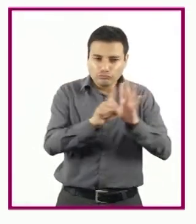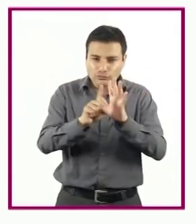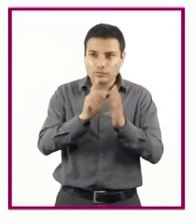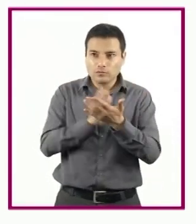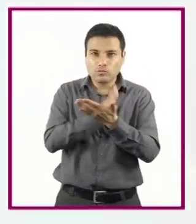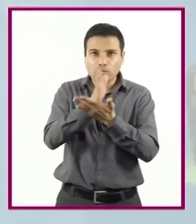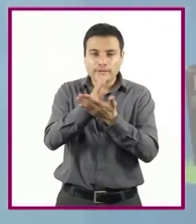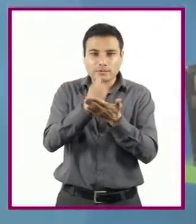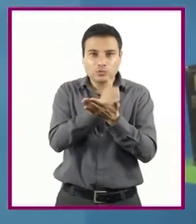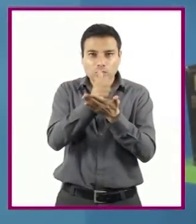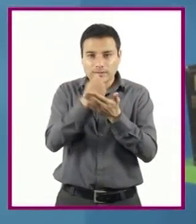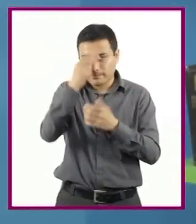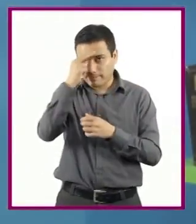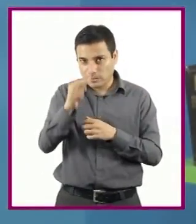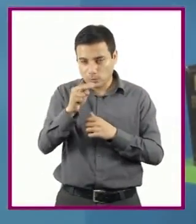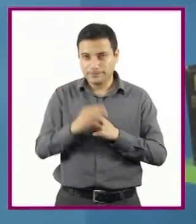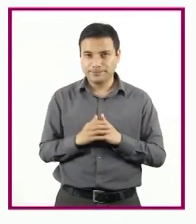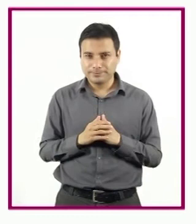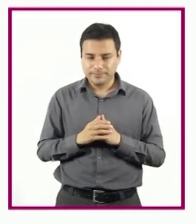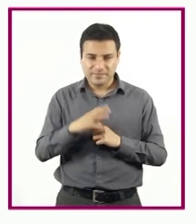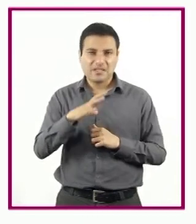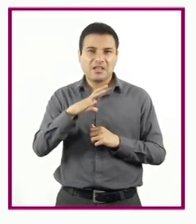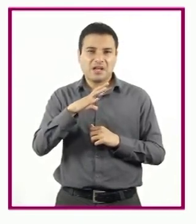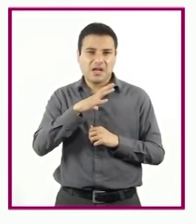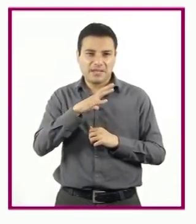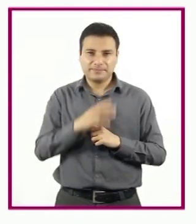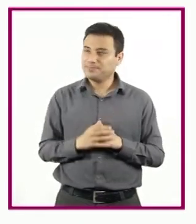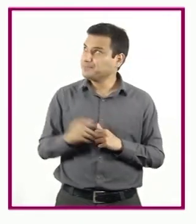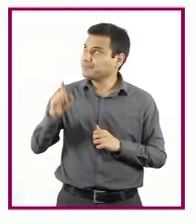Ciudad de México. Llevaban un